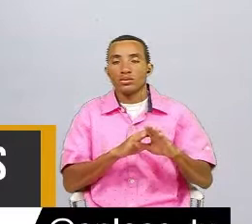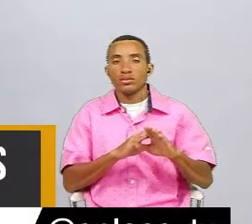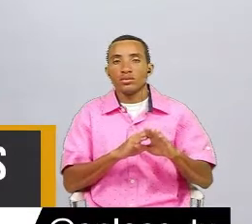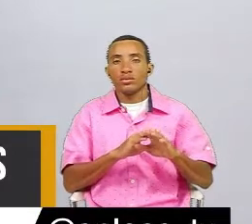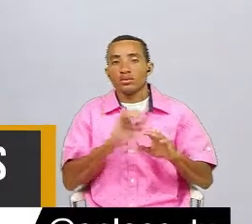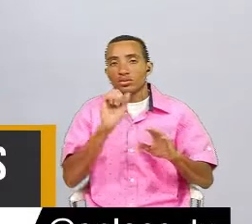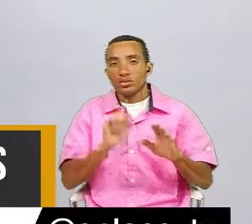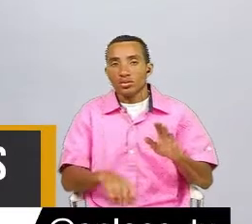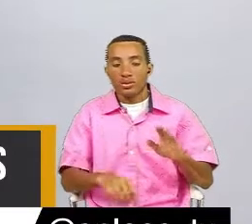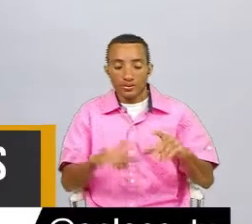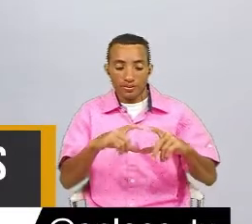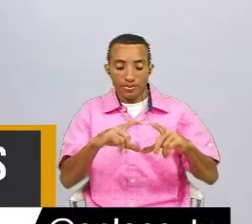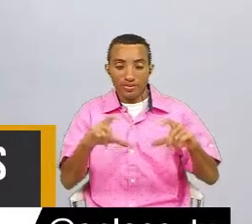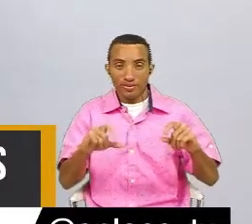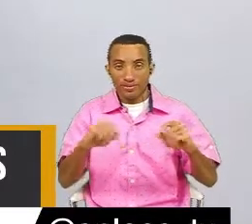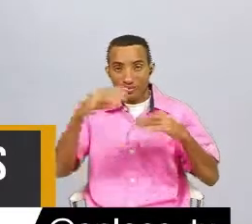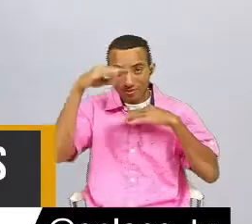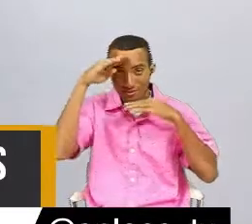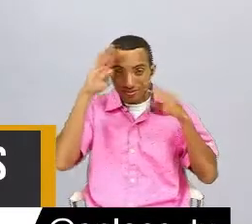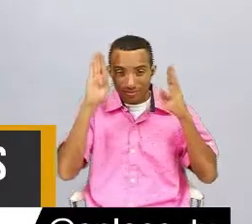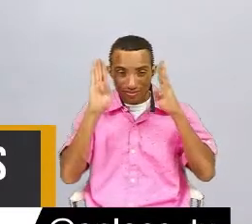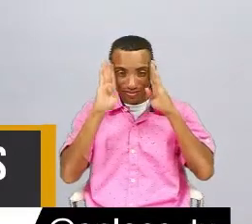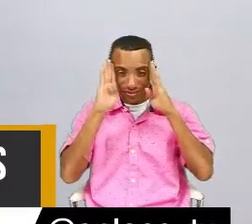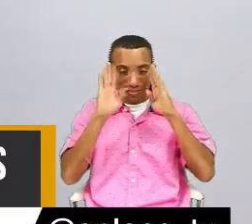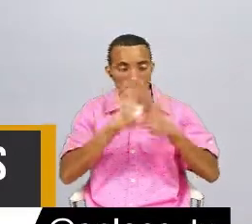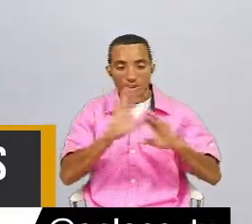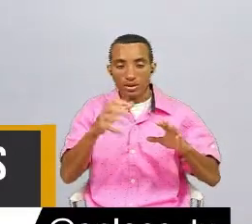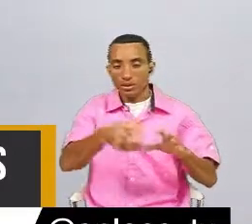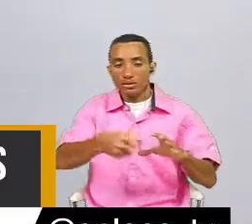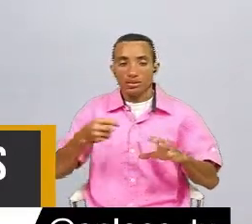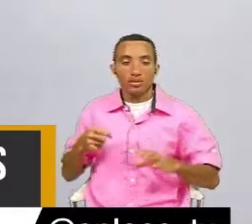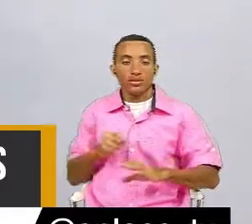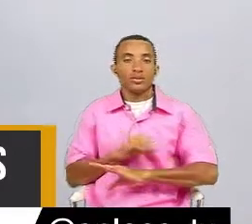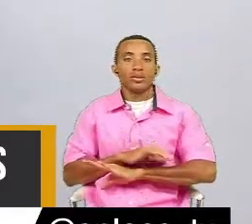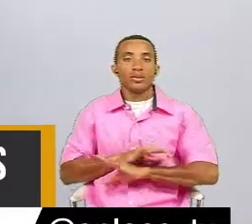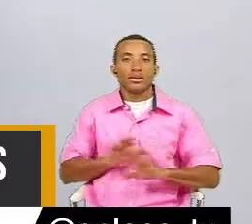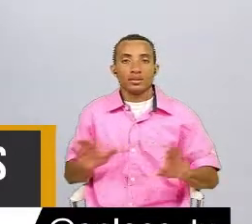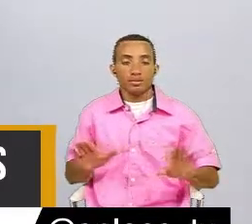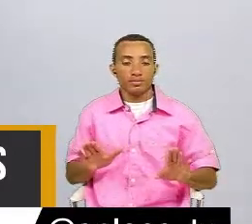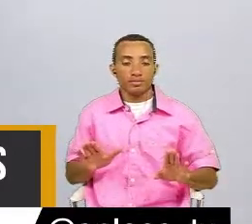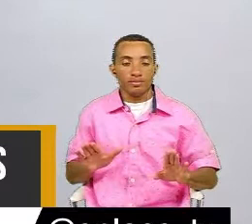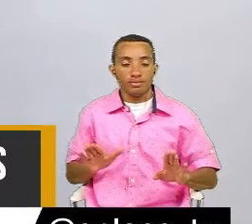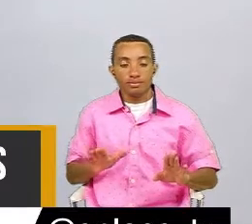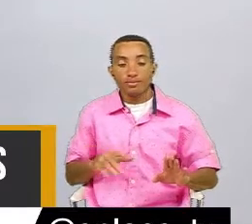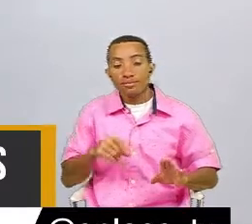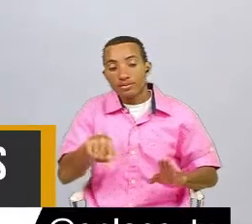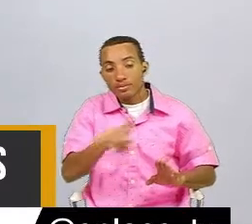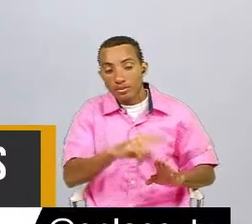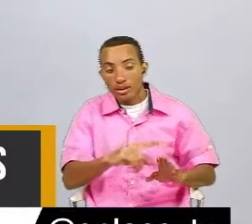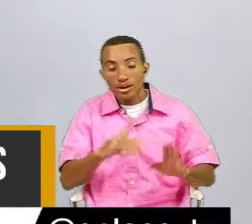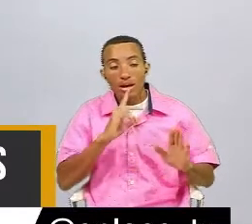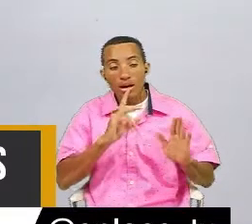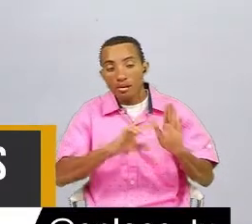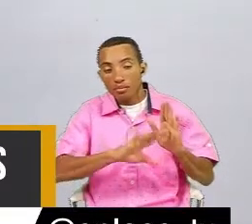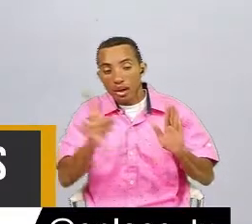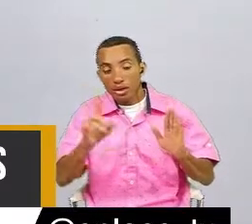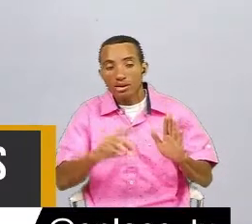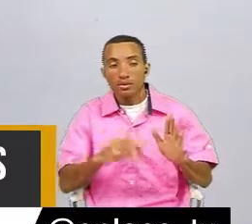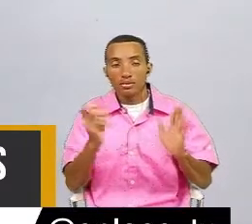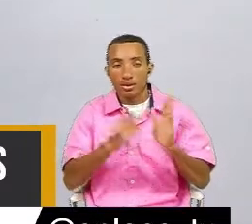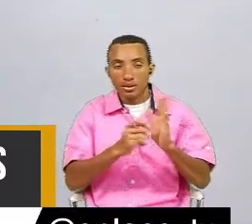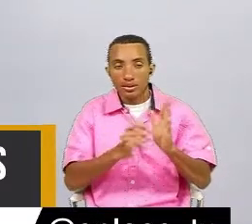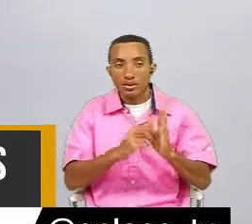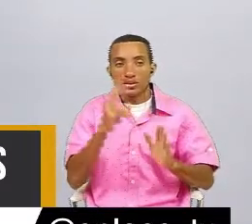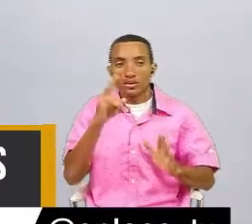la licencia de conducción de retener al infractor cuando comete más de dos infracciones en un